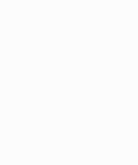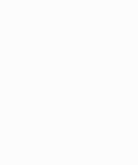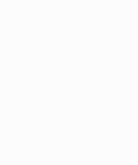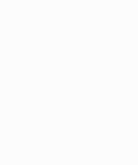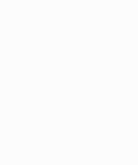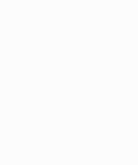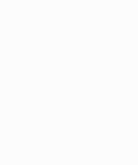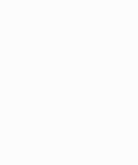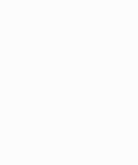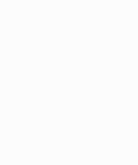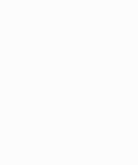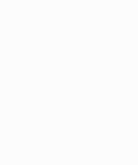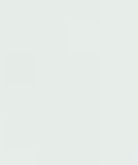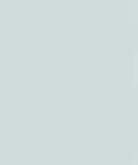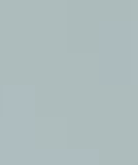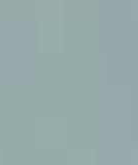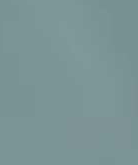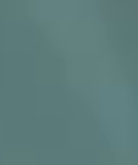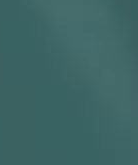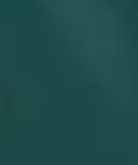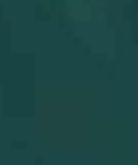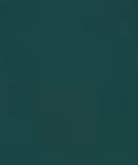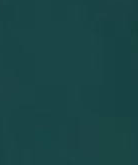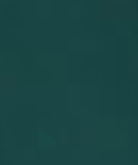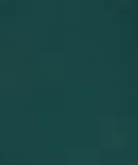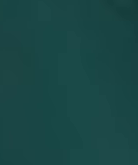80 años IMSS.